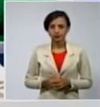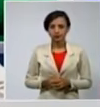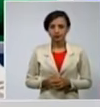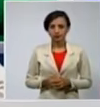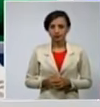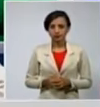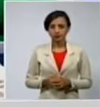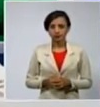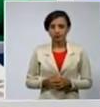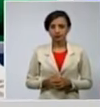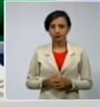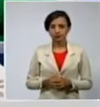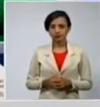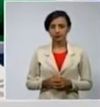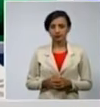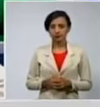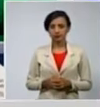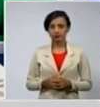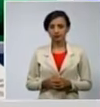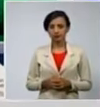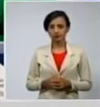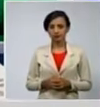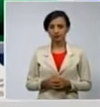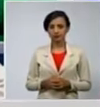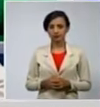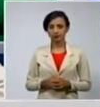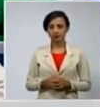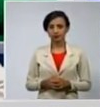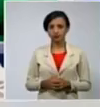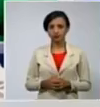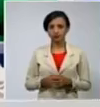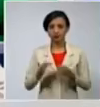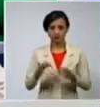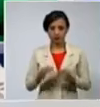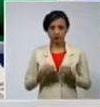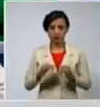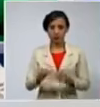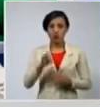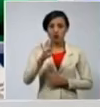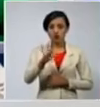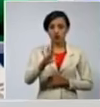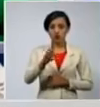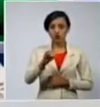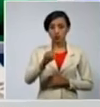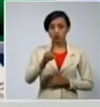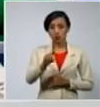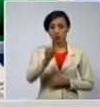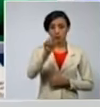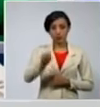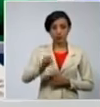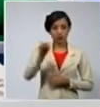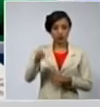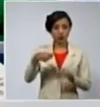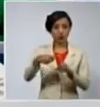Como yo decía, de los 801 pacientes diagnosticados,